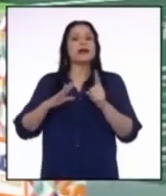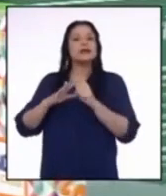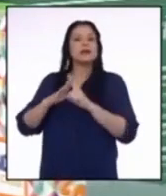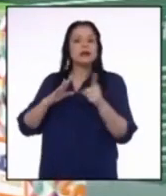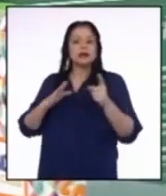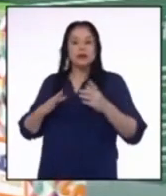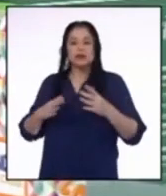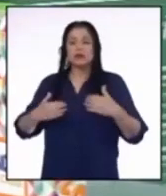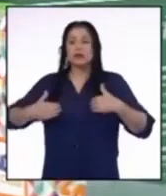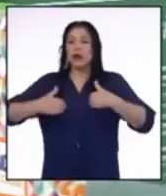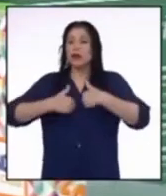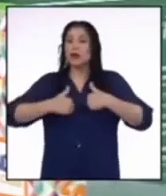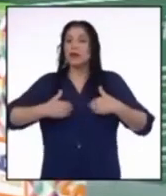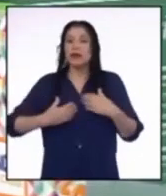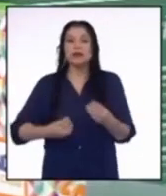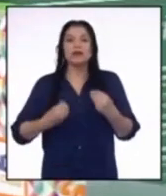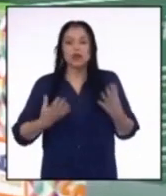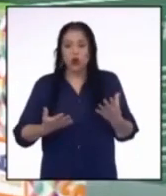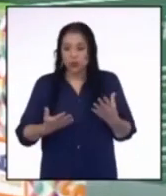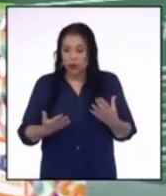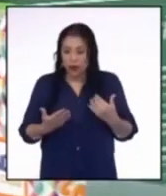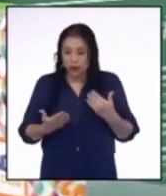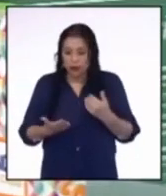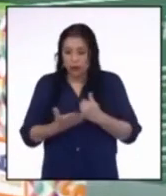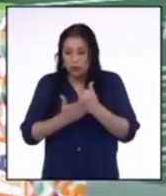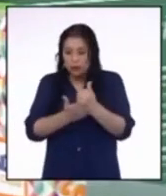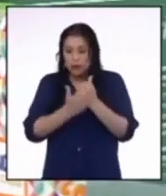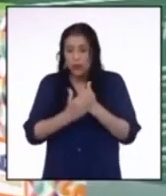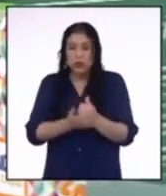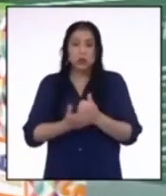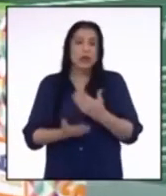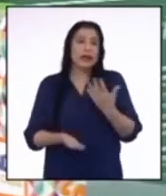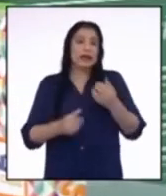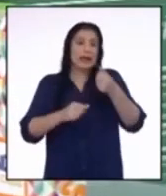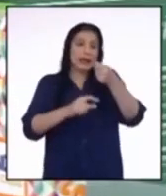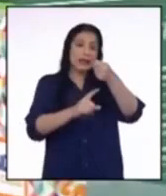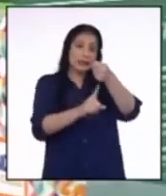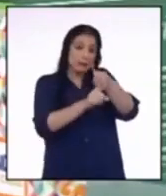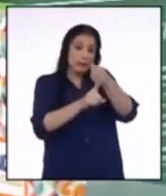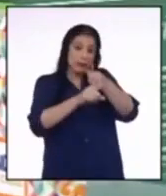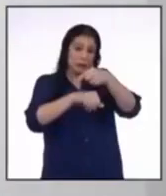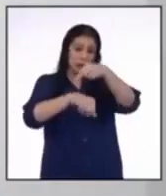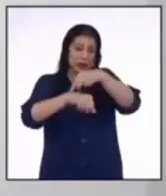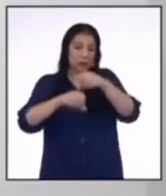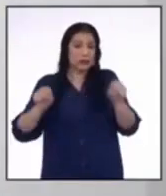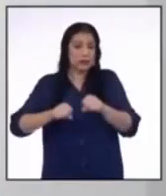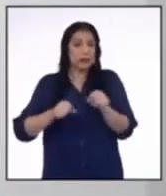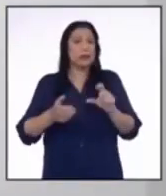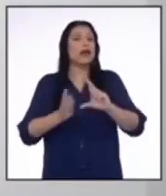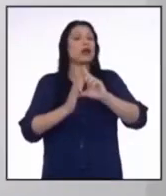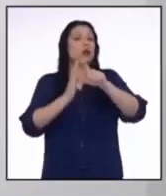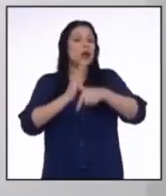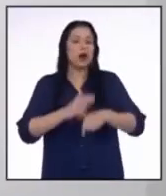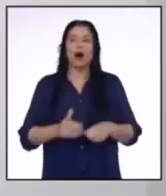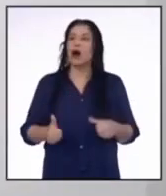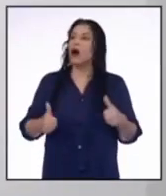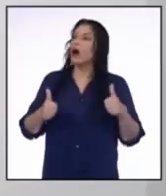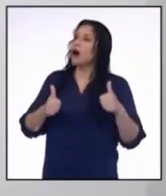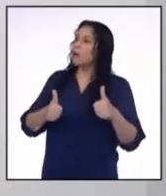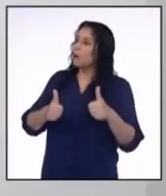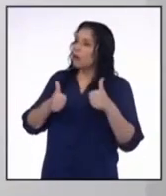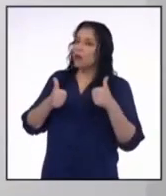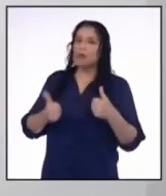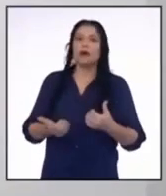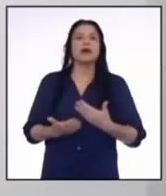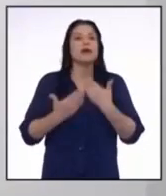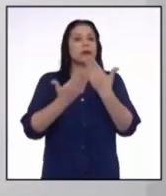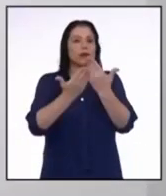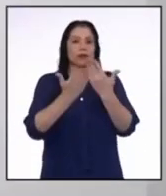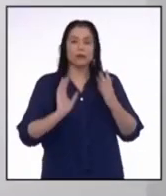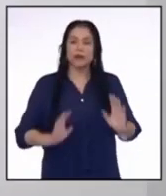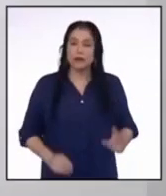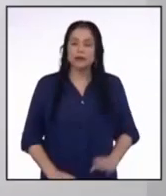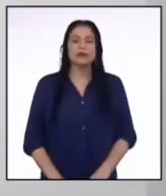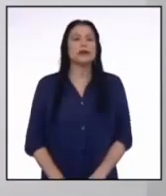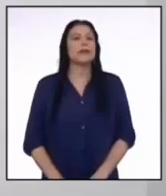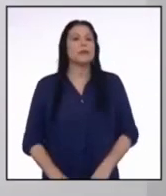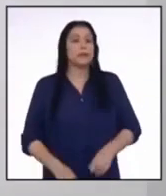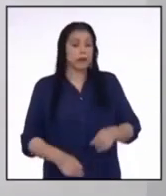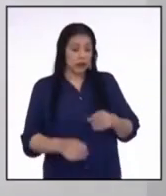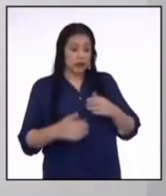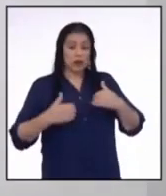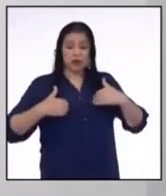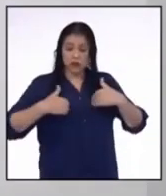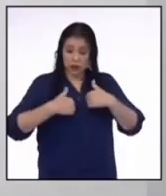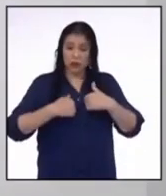nuestras mascotas y cómo las atenderemos durante y después de un sismo o alguna emergencia. Muy buena propuesta, Stephanie.